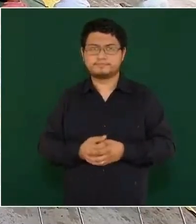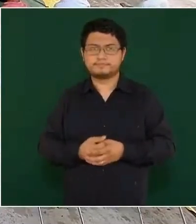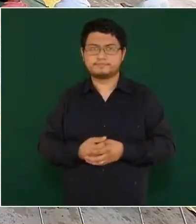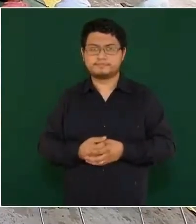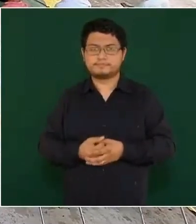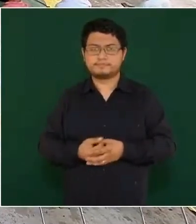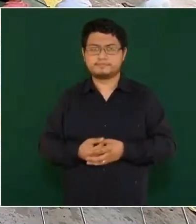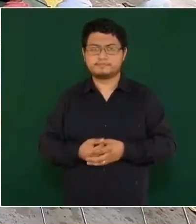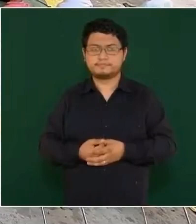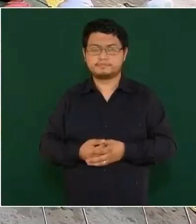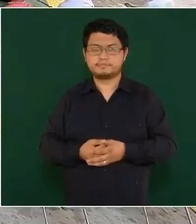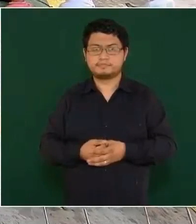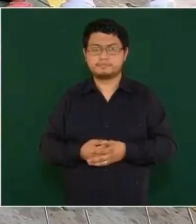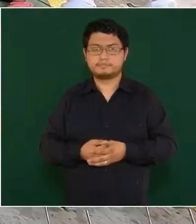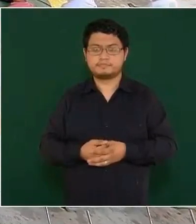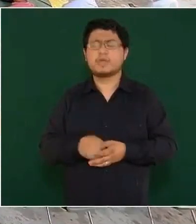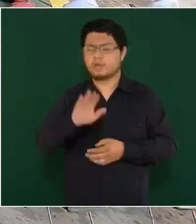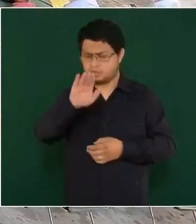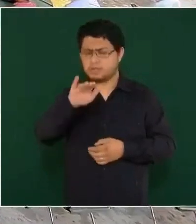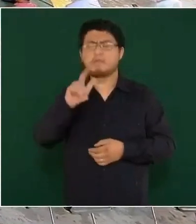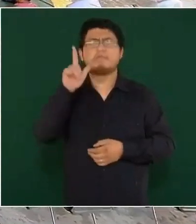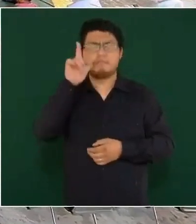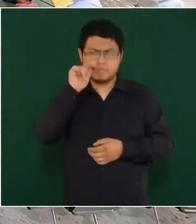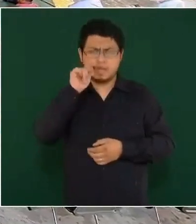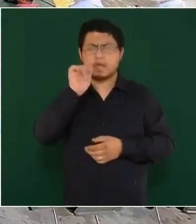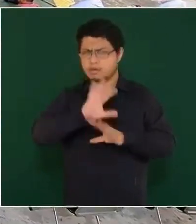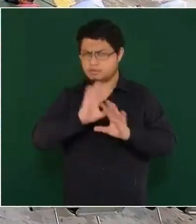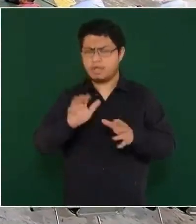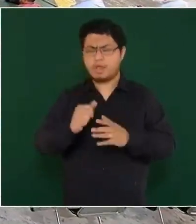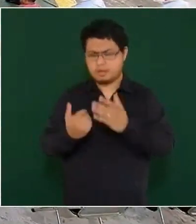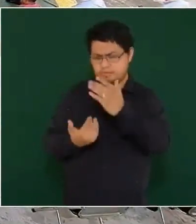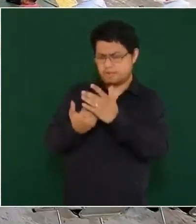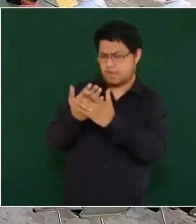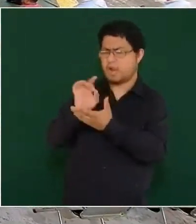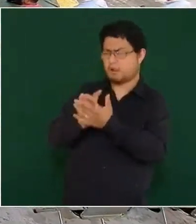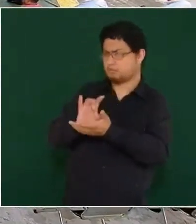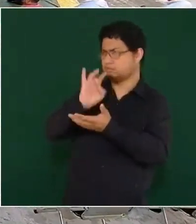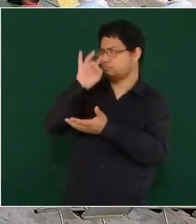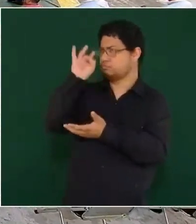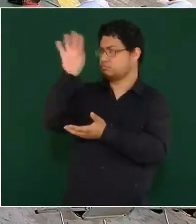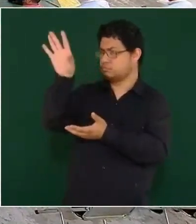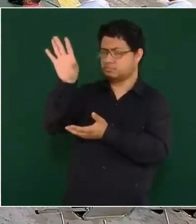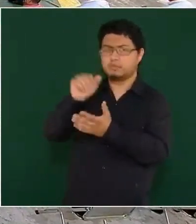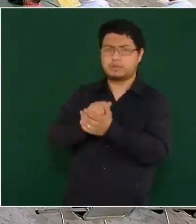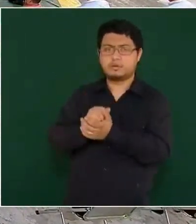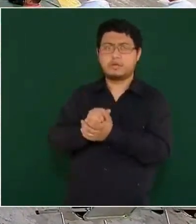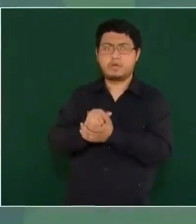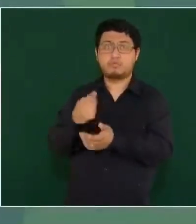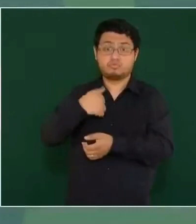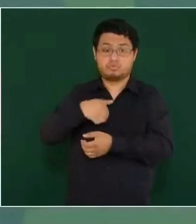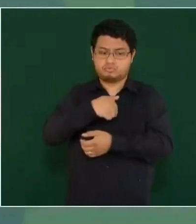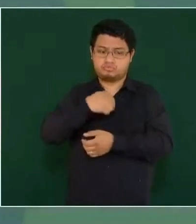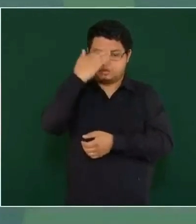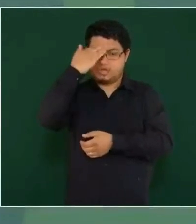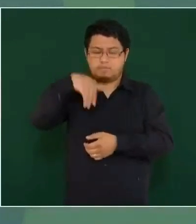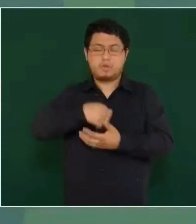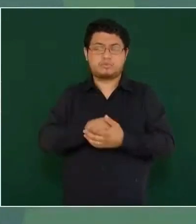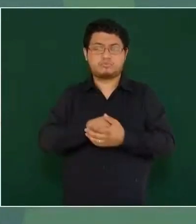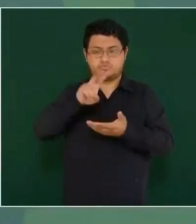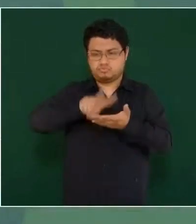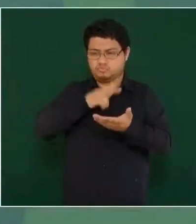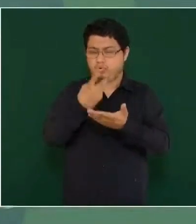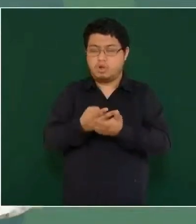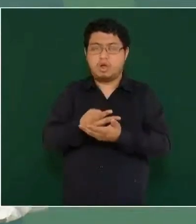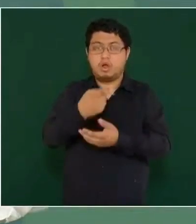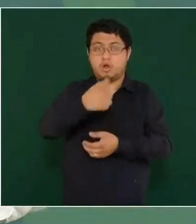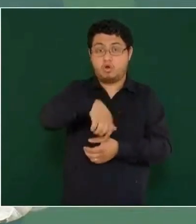pues se tiene previsto que mañana se envíen el transcurso de la mañana hay sesión entendemos sesión doble citada a las once